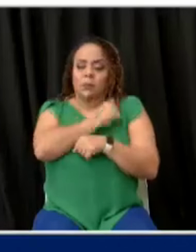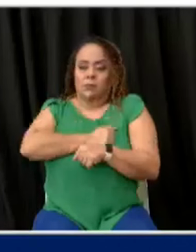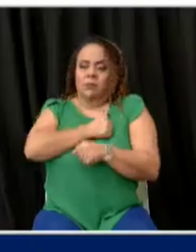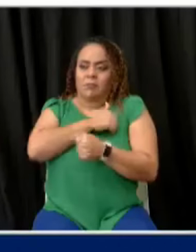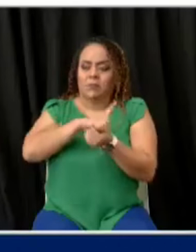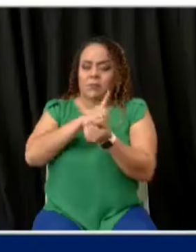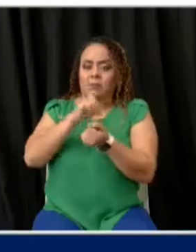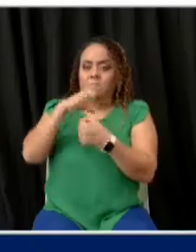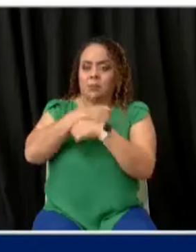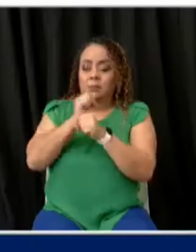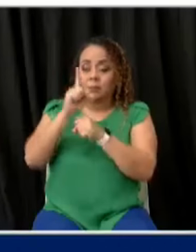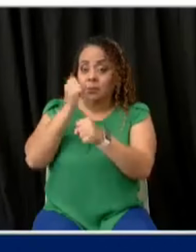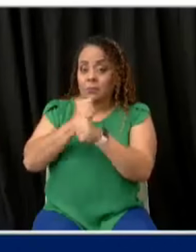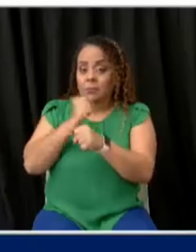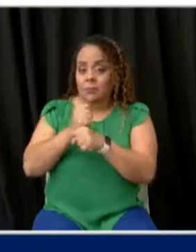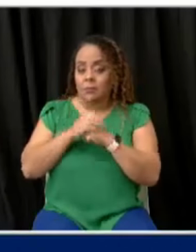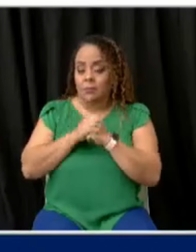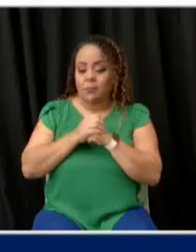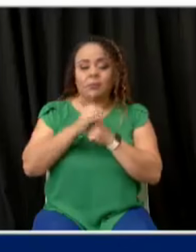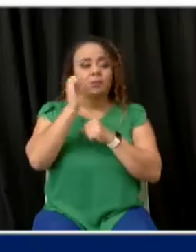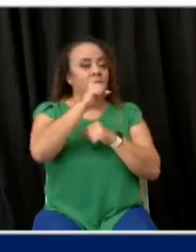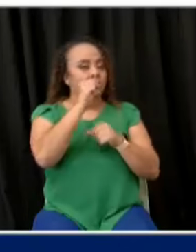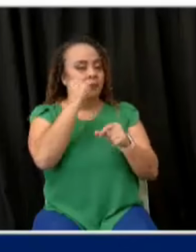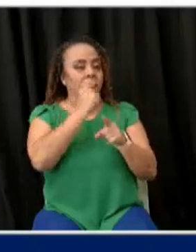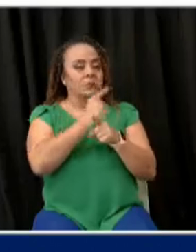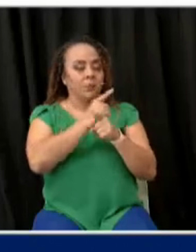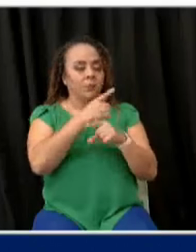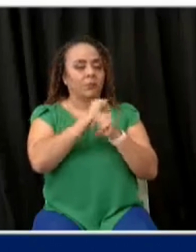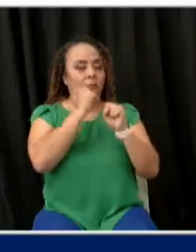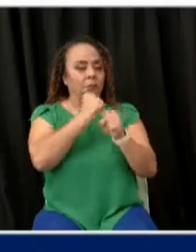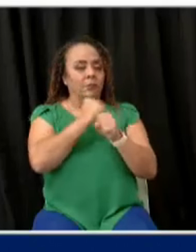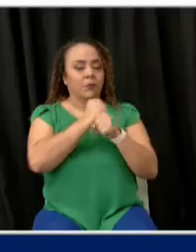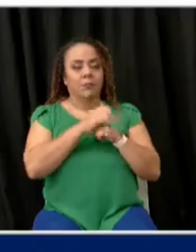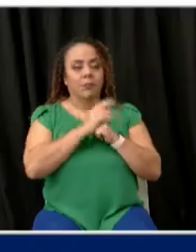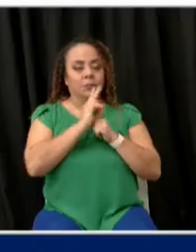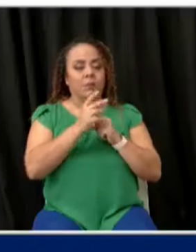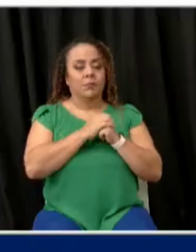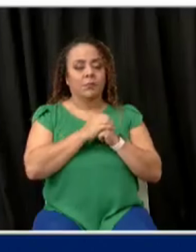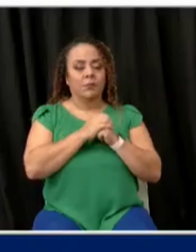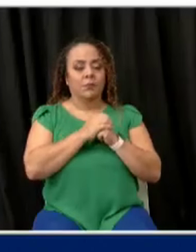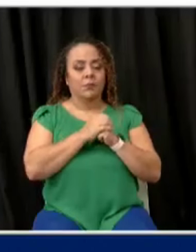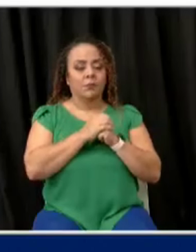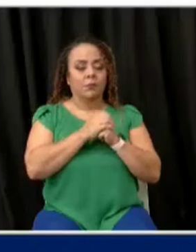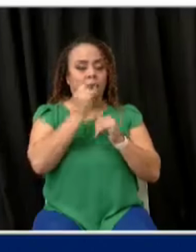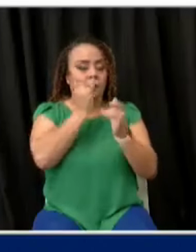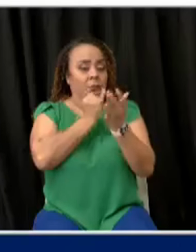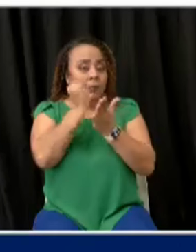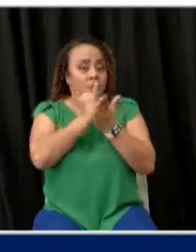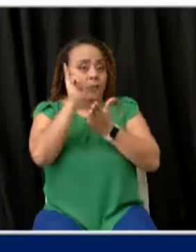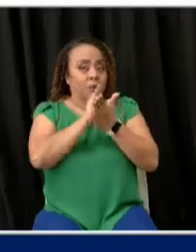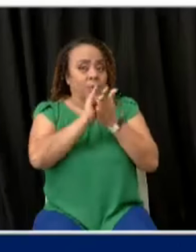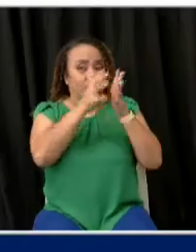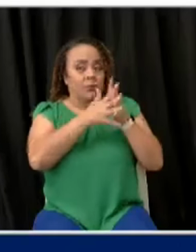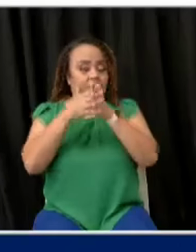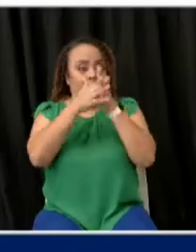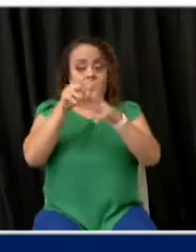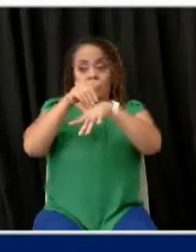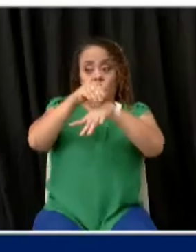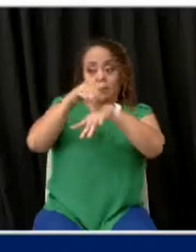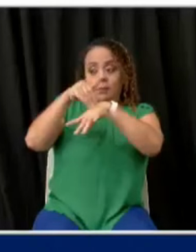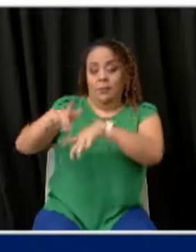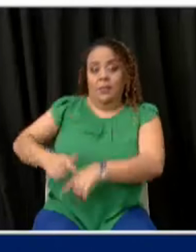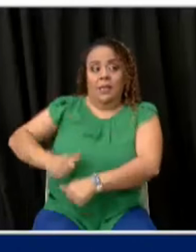estén realizando un trabajo. Y que están realizando un trabajo, por supuesto. ¿Verdad? Por ejemplo, investigaciones en el ejército de los Estados Unidos, donde enviaban